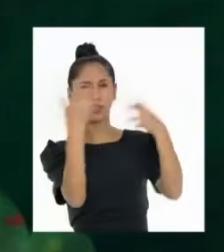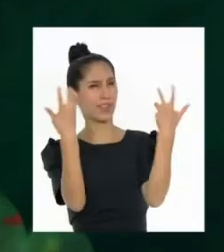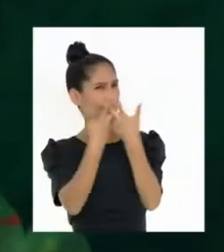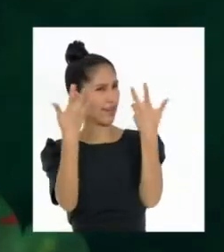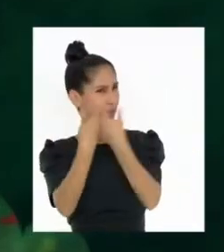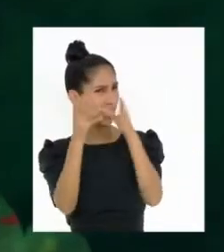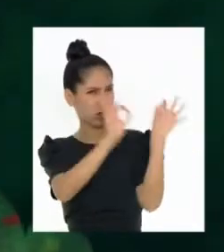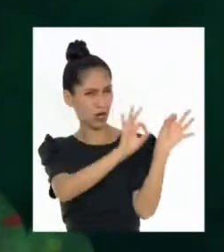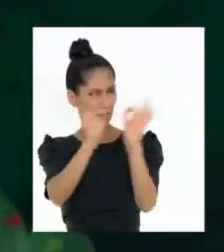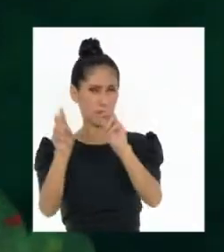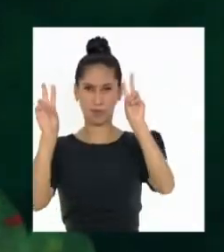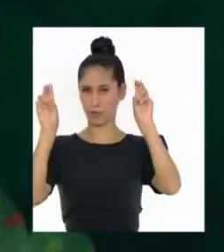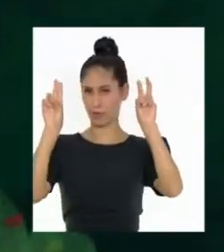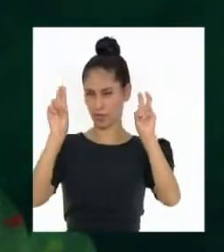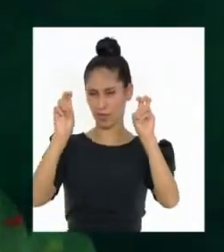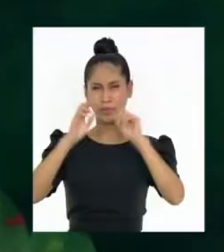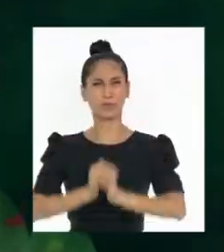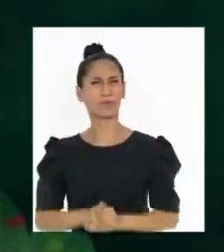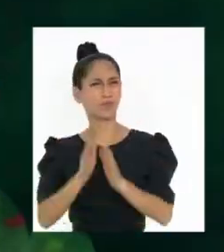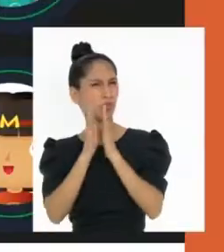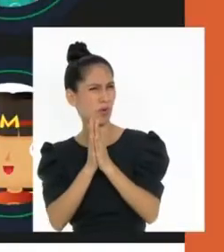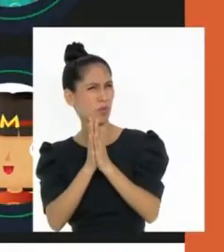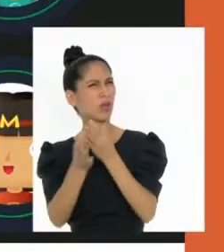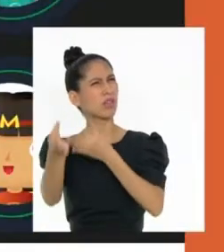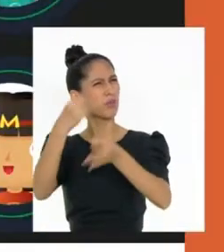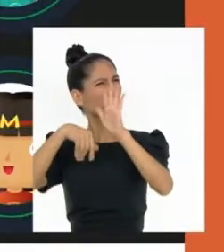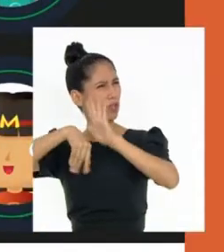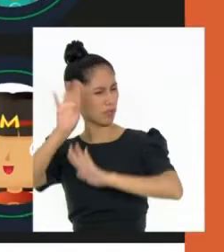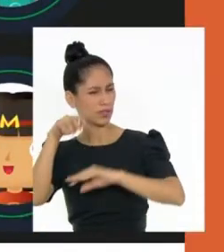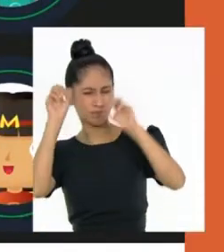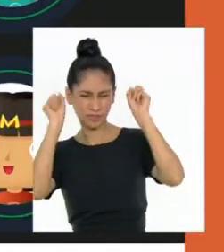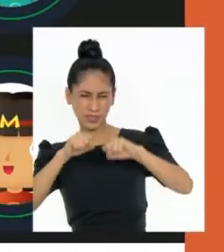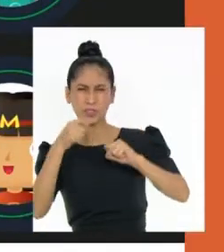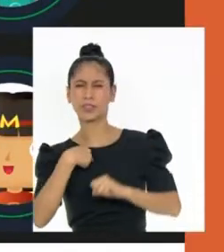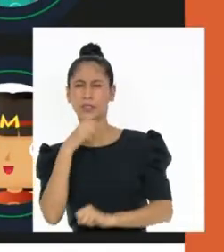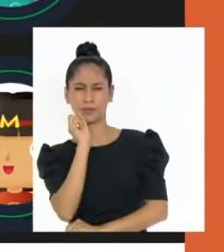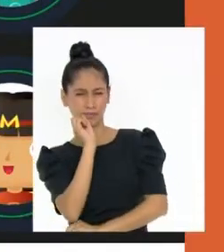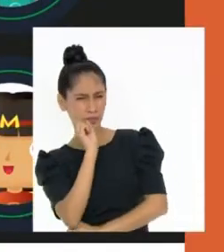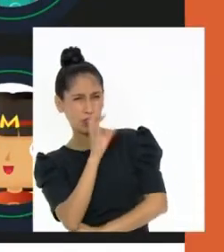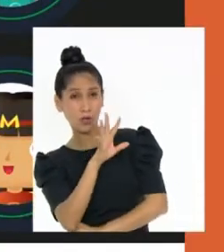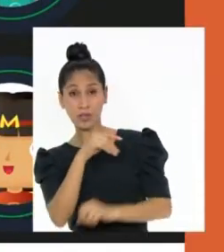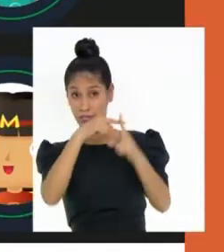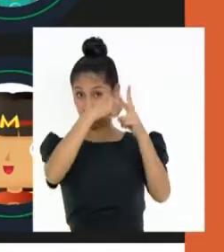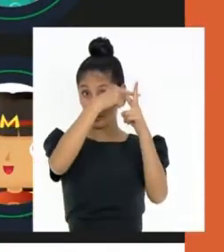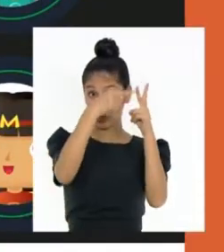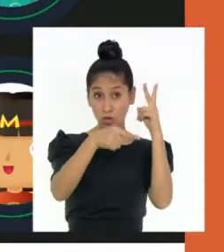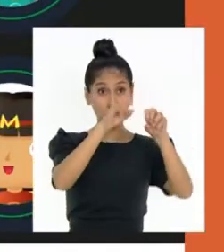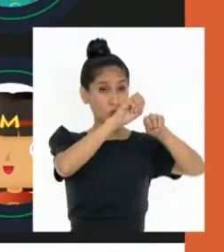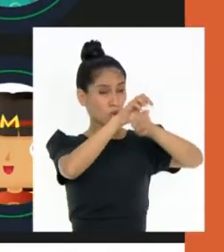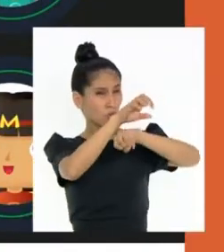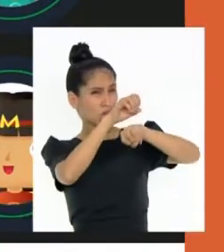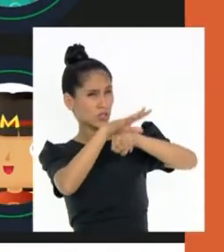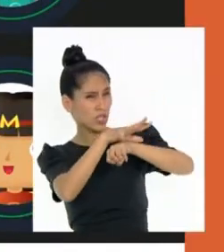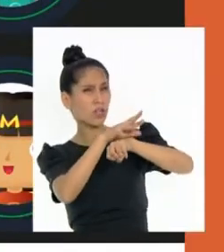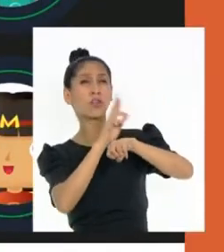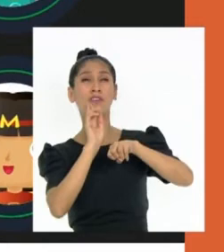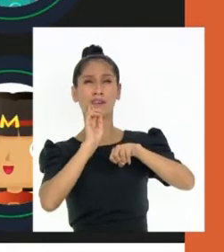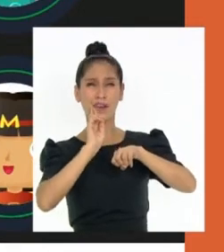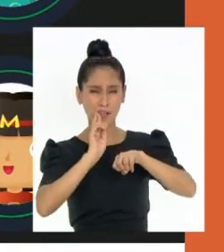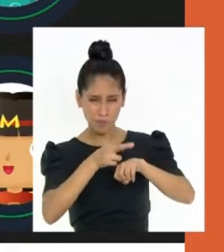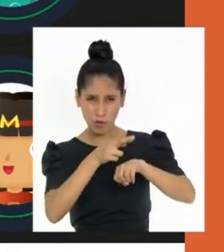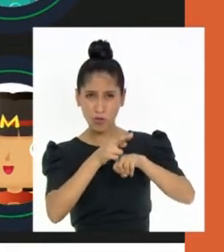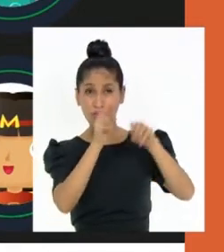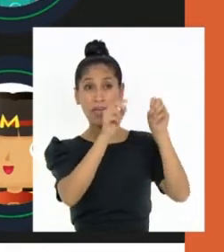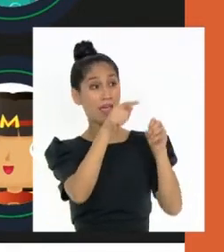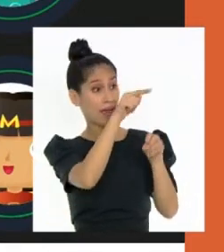Por favor, Yari, explícanos más sobre tu reflexión. Claro, me refiero a que las dos recomendaciones responden a la necesidad de